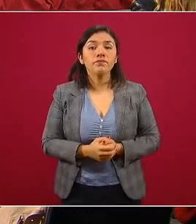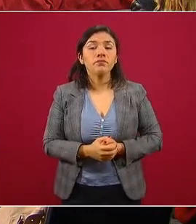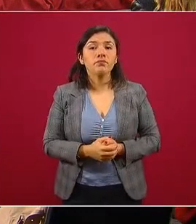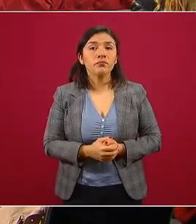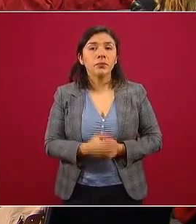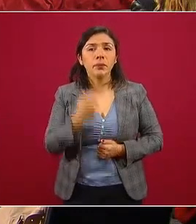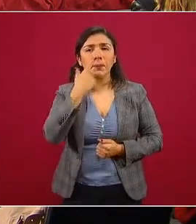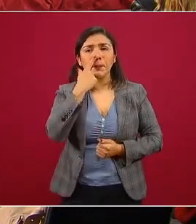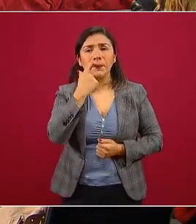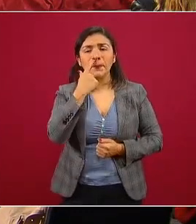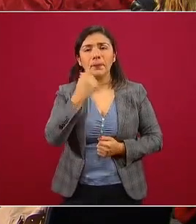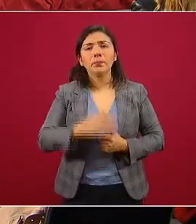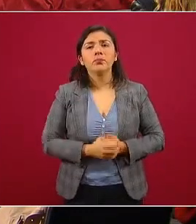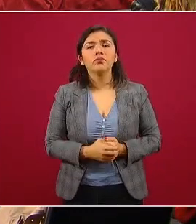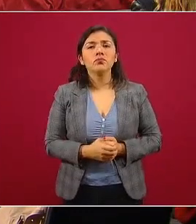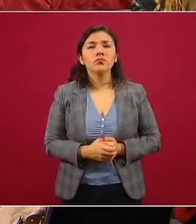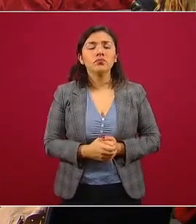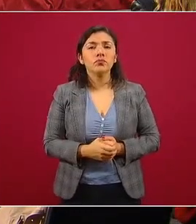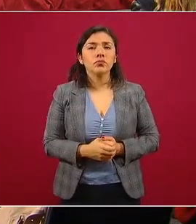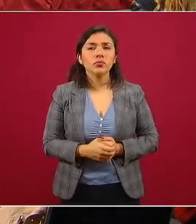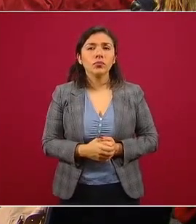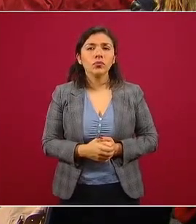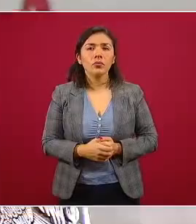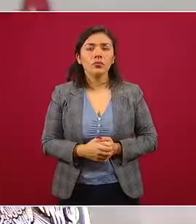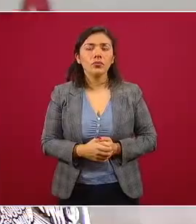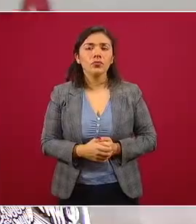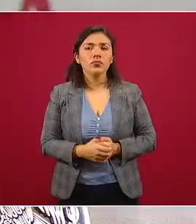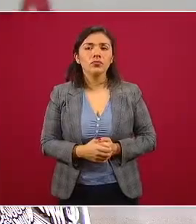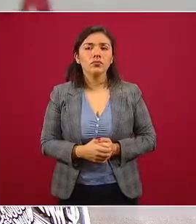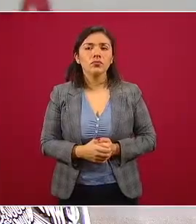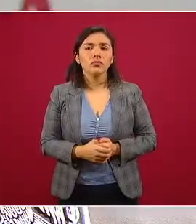Eso podría